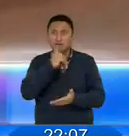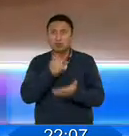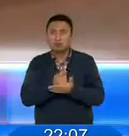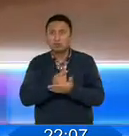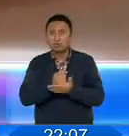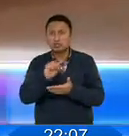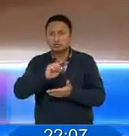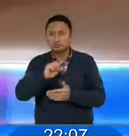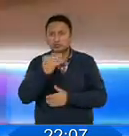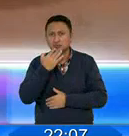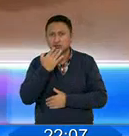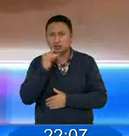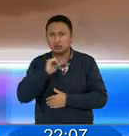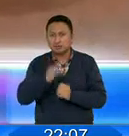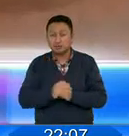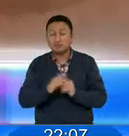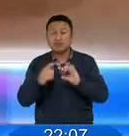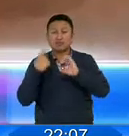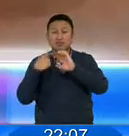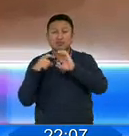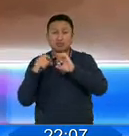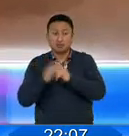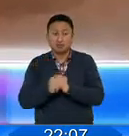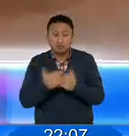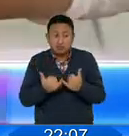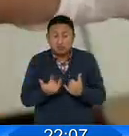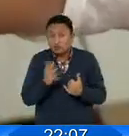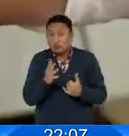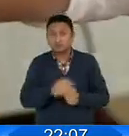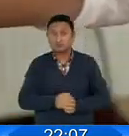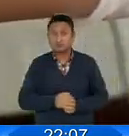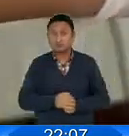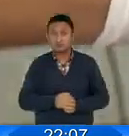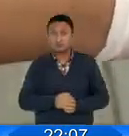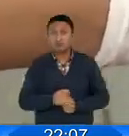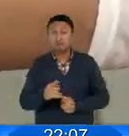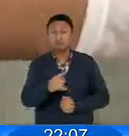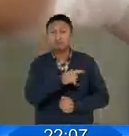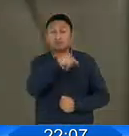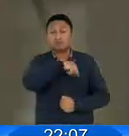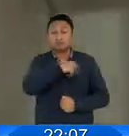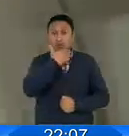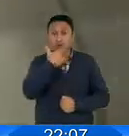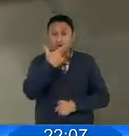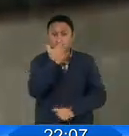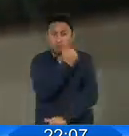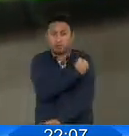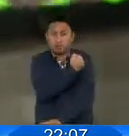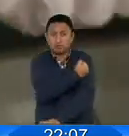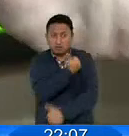preferido a Pfizer, pero dicen que ahorita no hay. Para el experto, la mejor vacuna es la que está